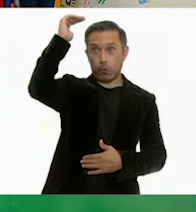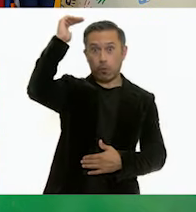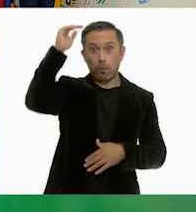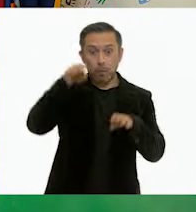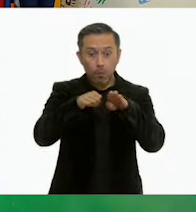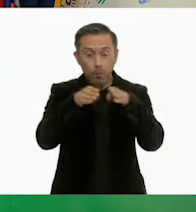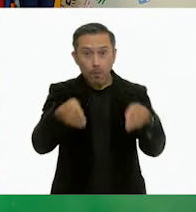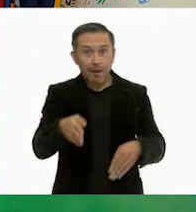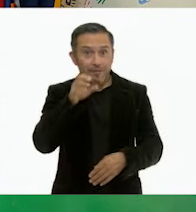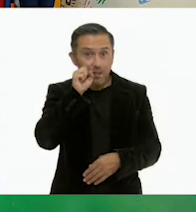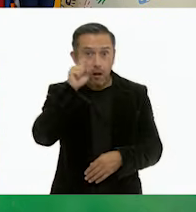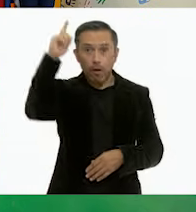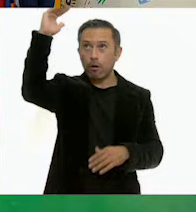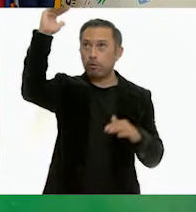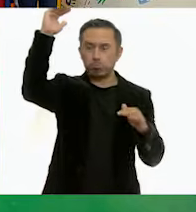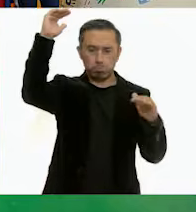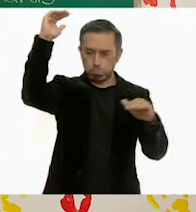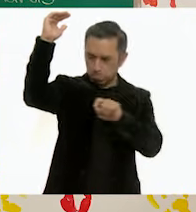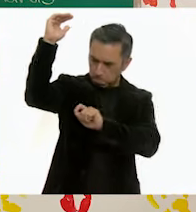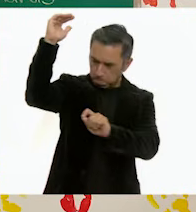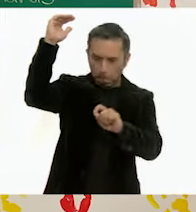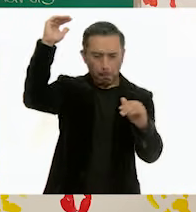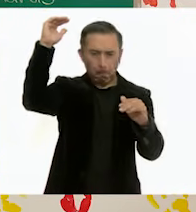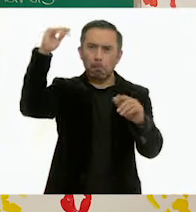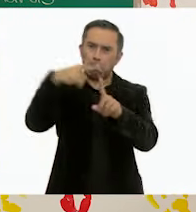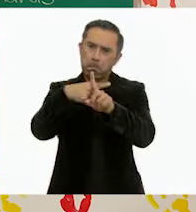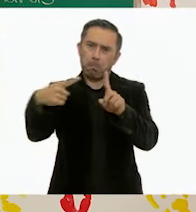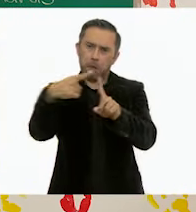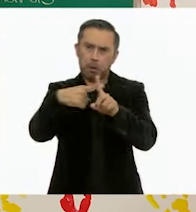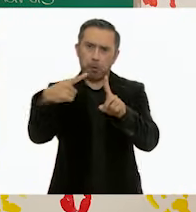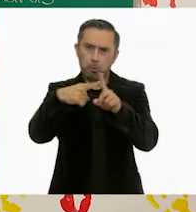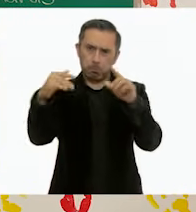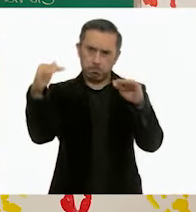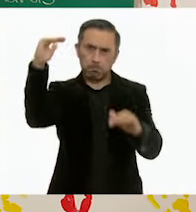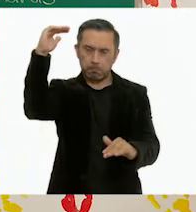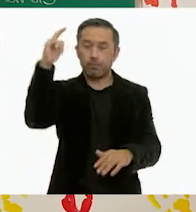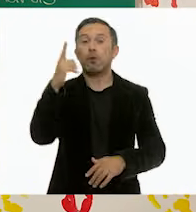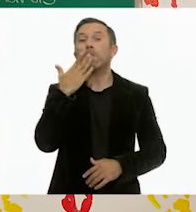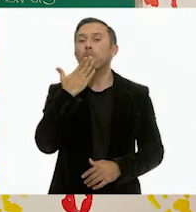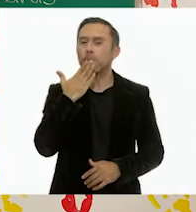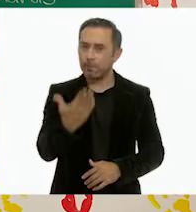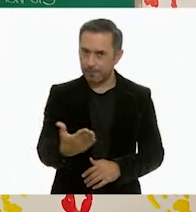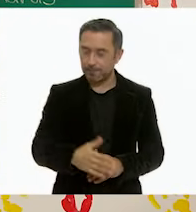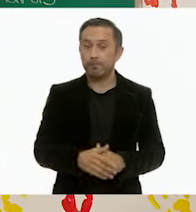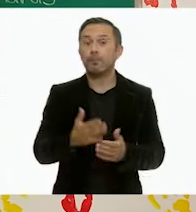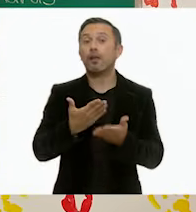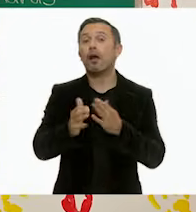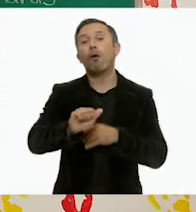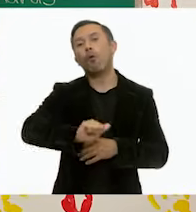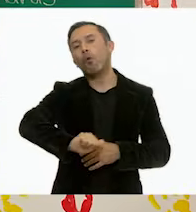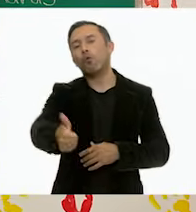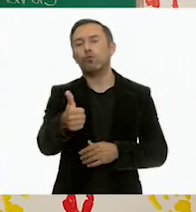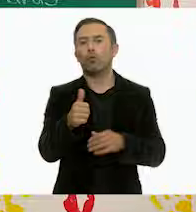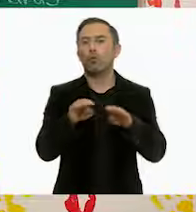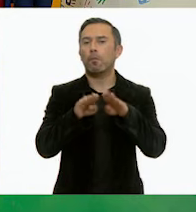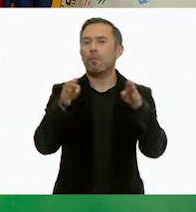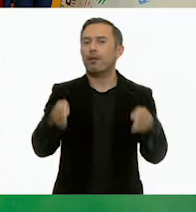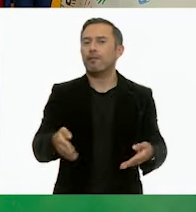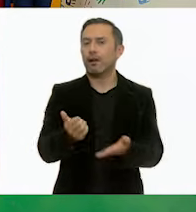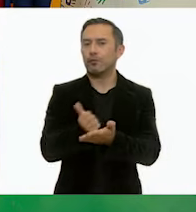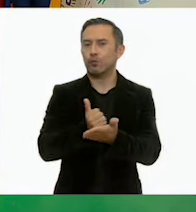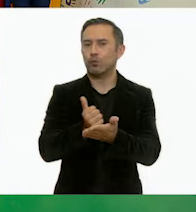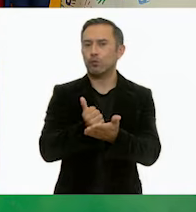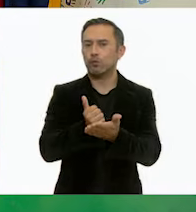Muy bien. Mediano. Ahora nos vamos a ir con el mueble azul, que fue, ¿cuál